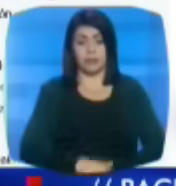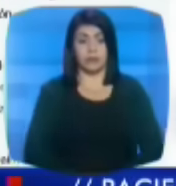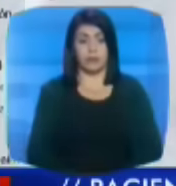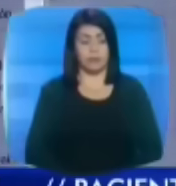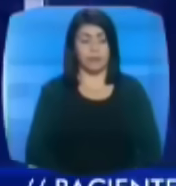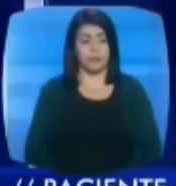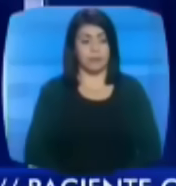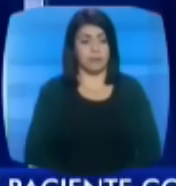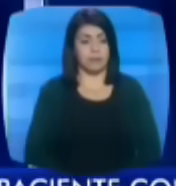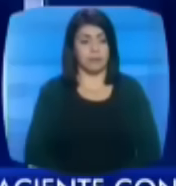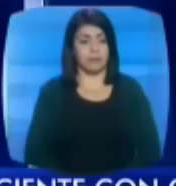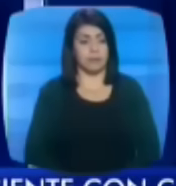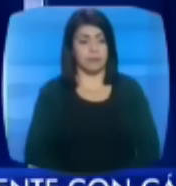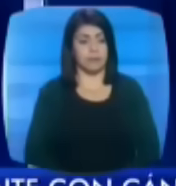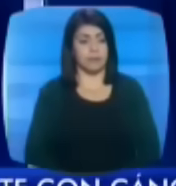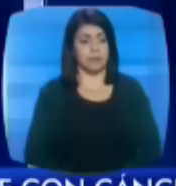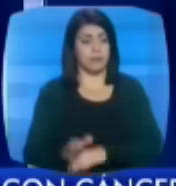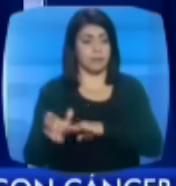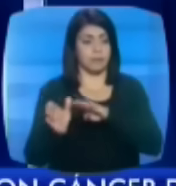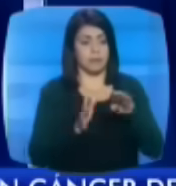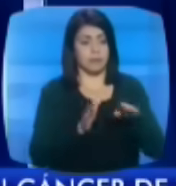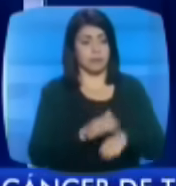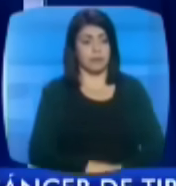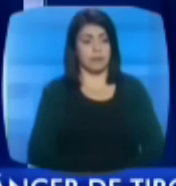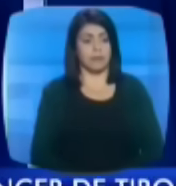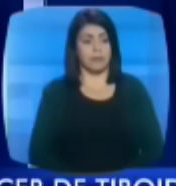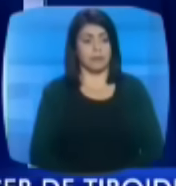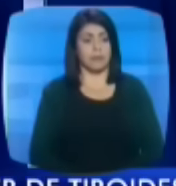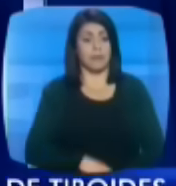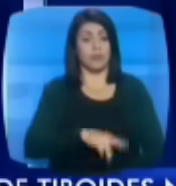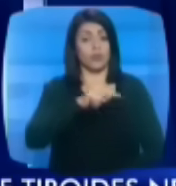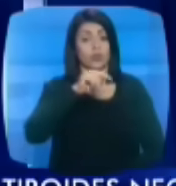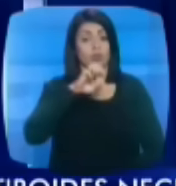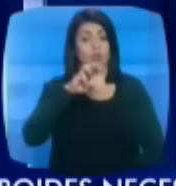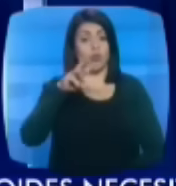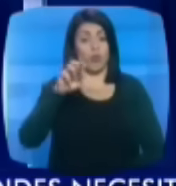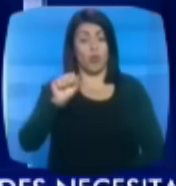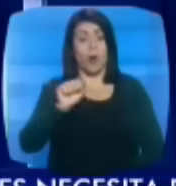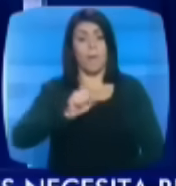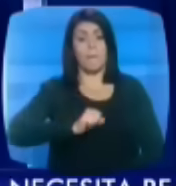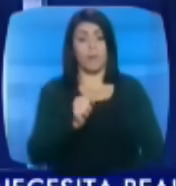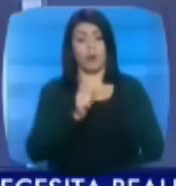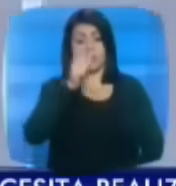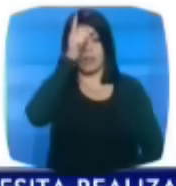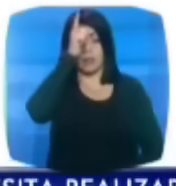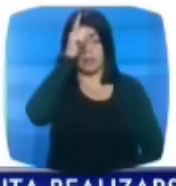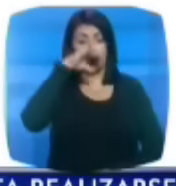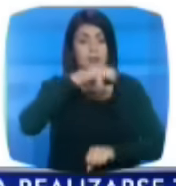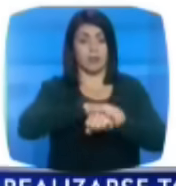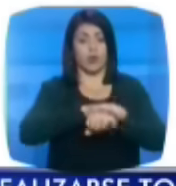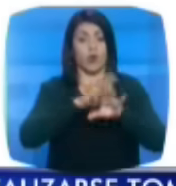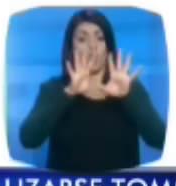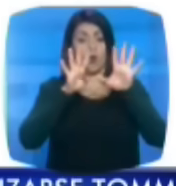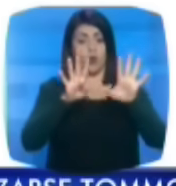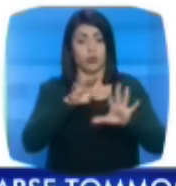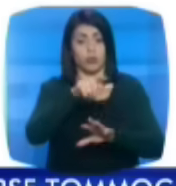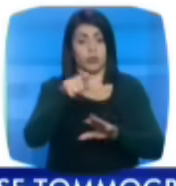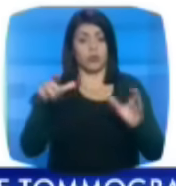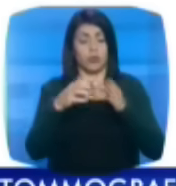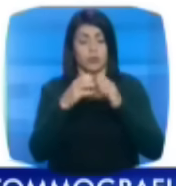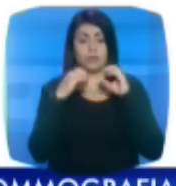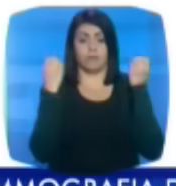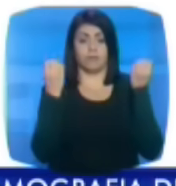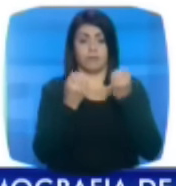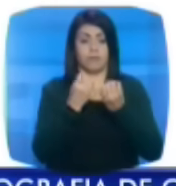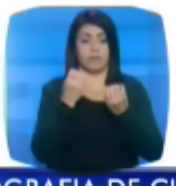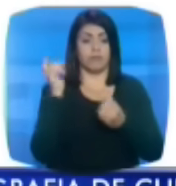adyacentes. Pasamos ahora a Euronews. La policía alemana detuvo este martes a 8 presuntos miembros de una